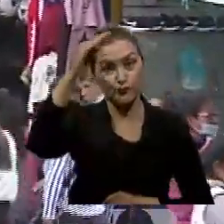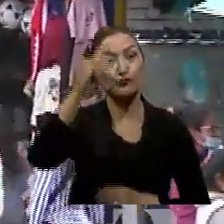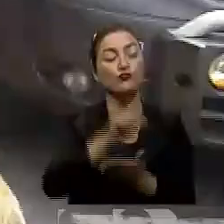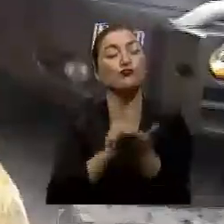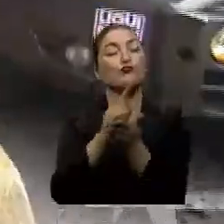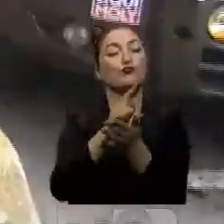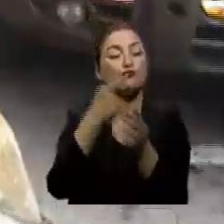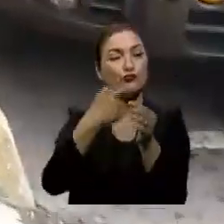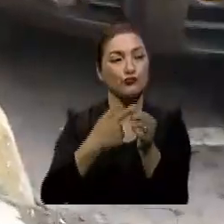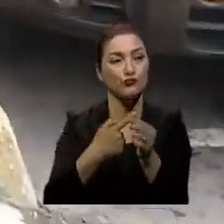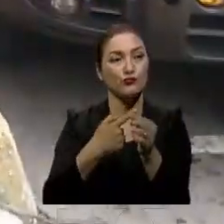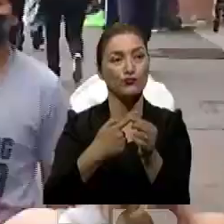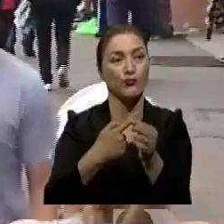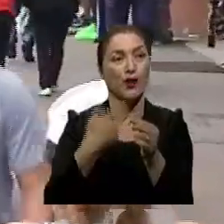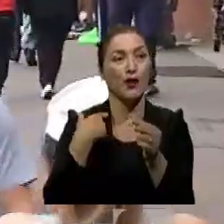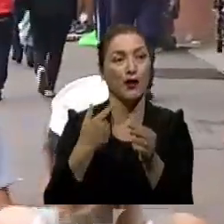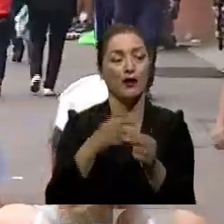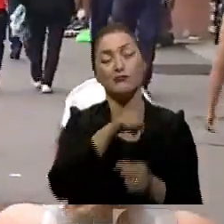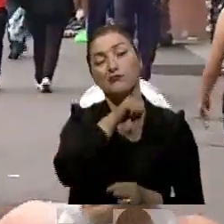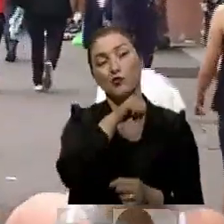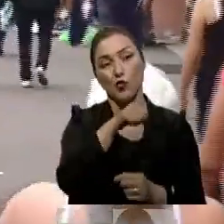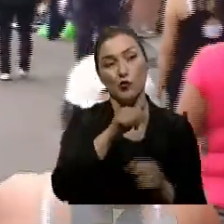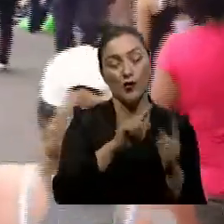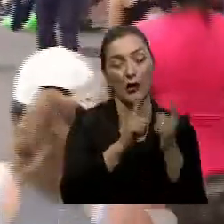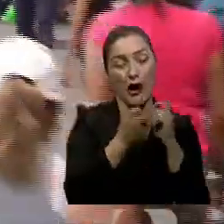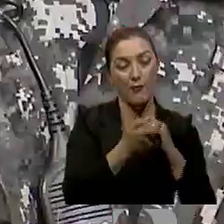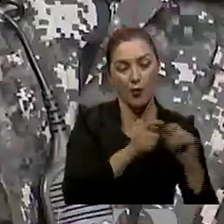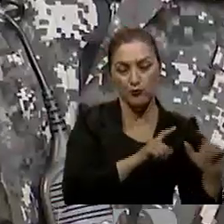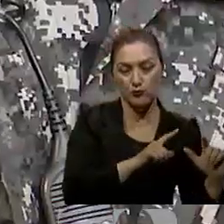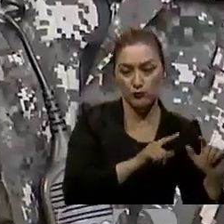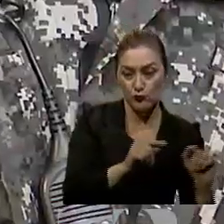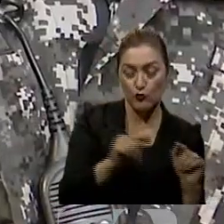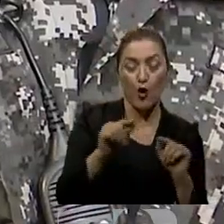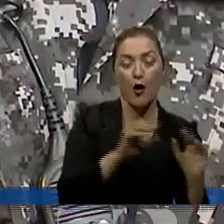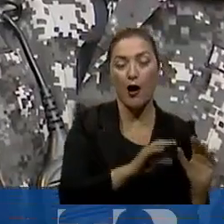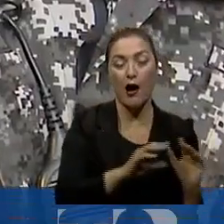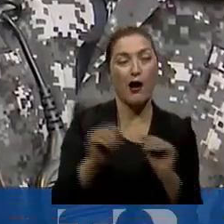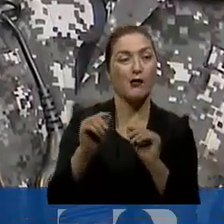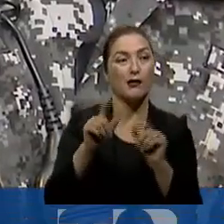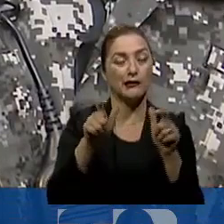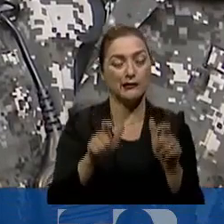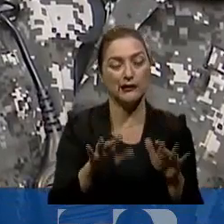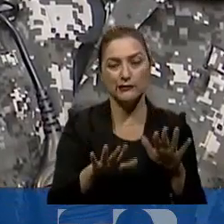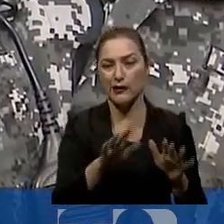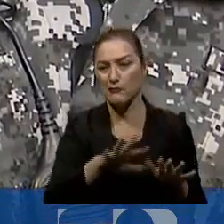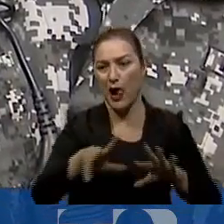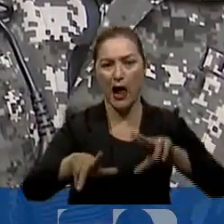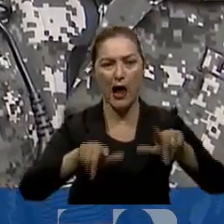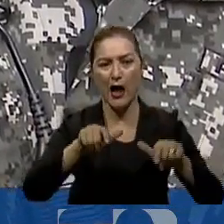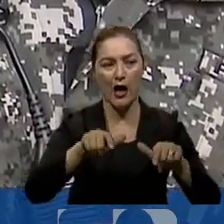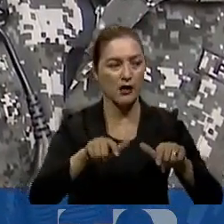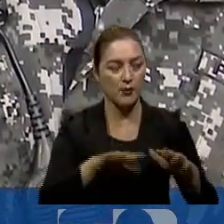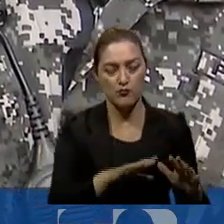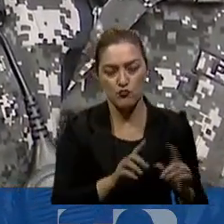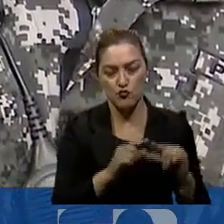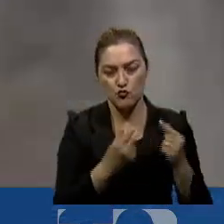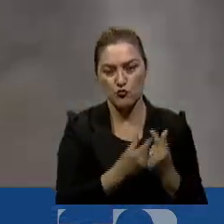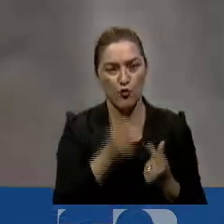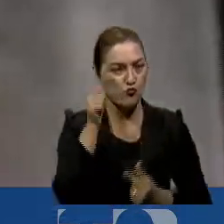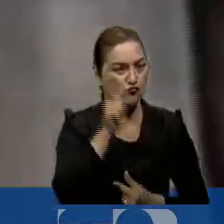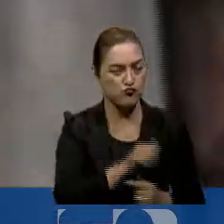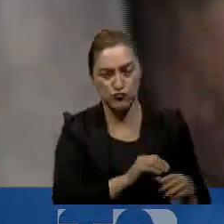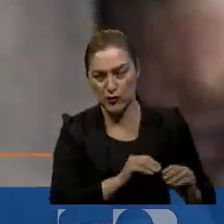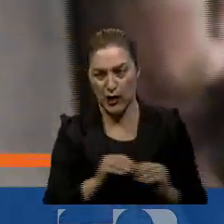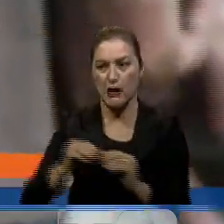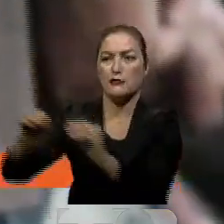que la delincuencia migra constantemente. Nosotros, de acuerdo a esta dinámica y a la presencia de la denuncia, es que nos estamos trasladando a los diferentes sectores. En